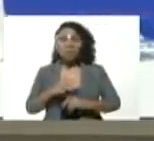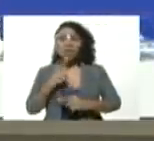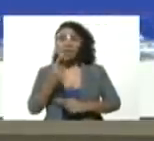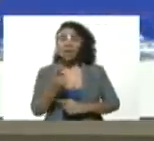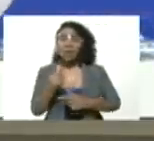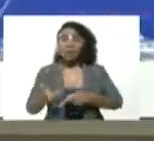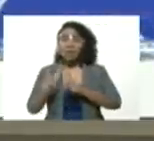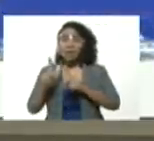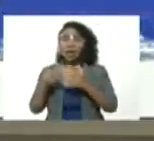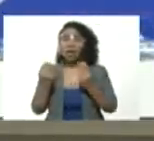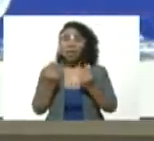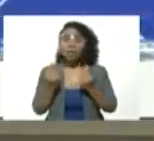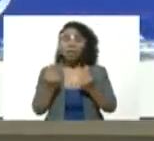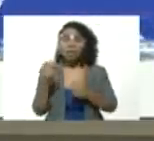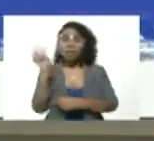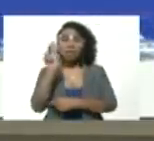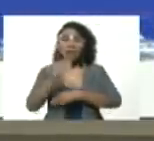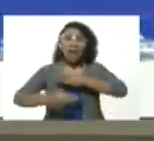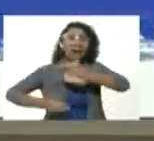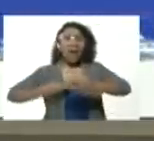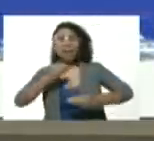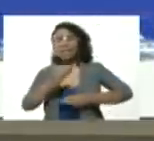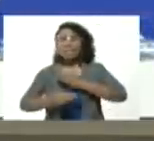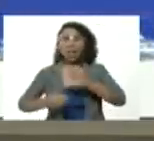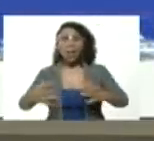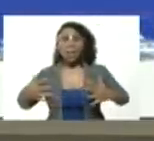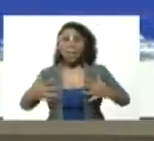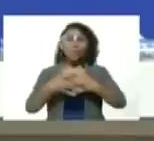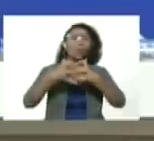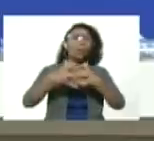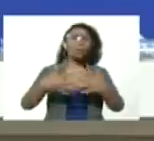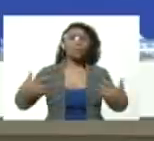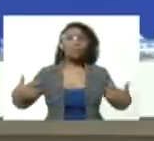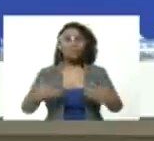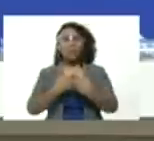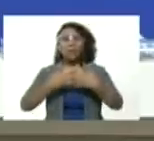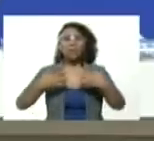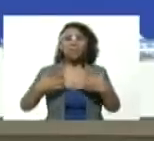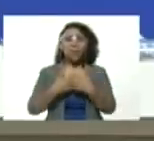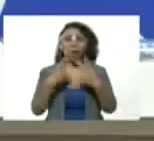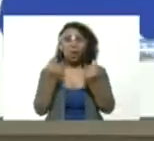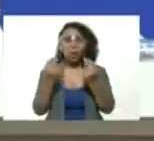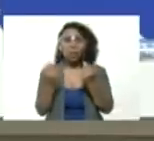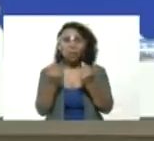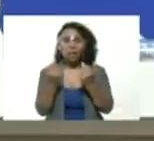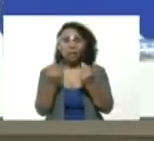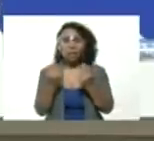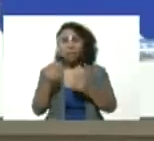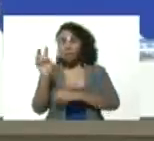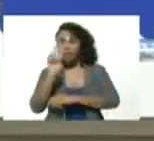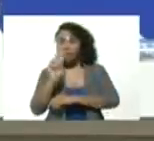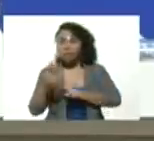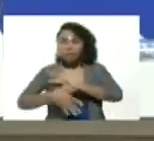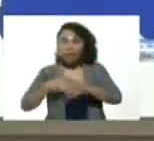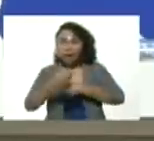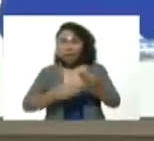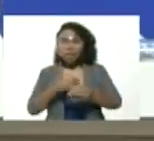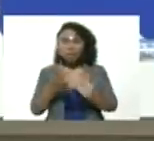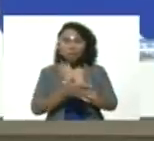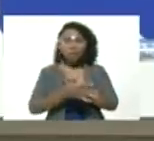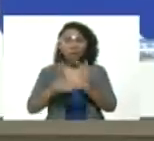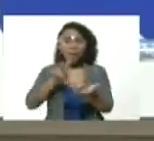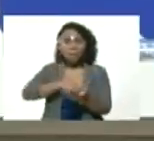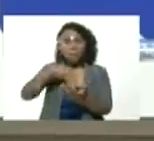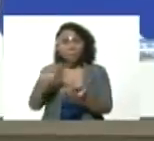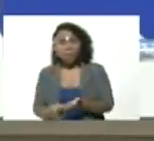la economía venezolana, causar el colapso de la economía venezolana. Y principalmente causar la